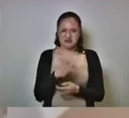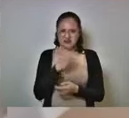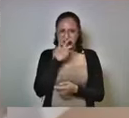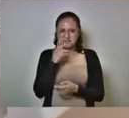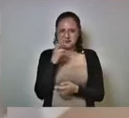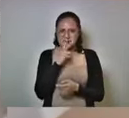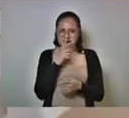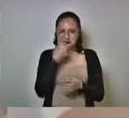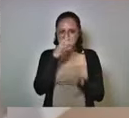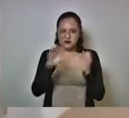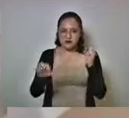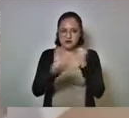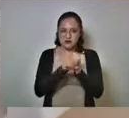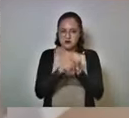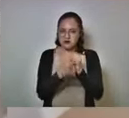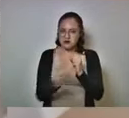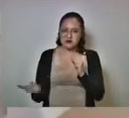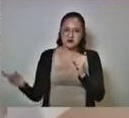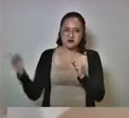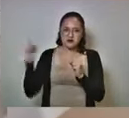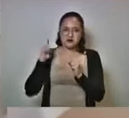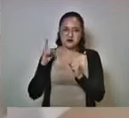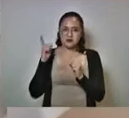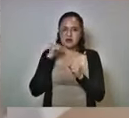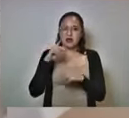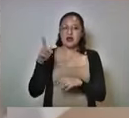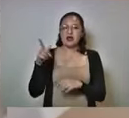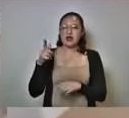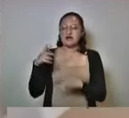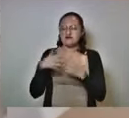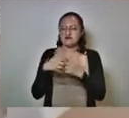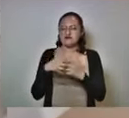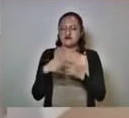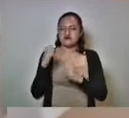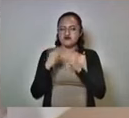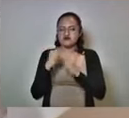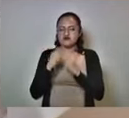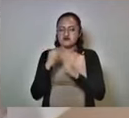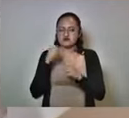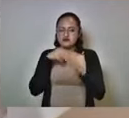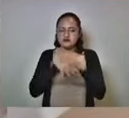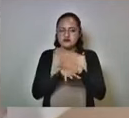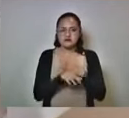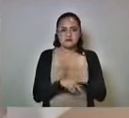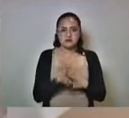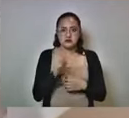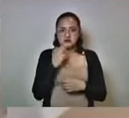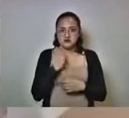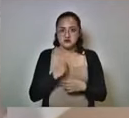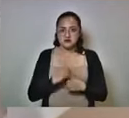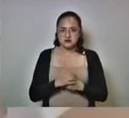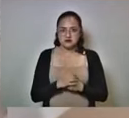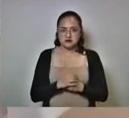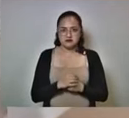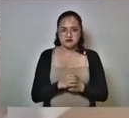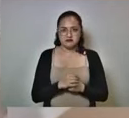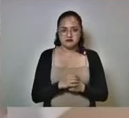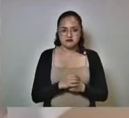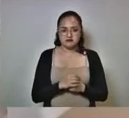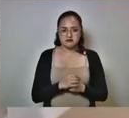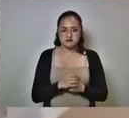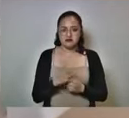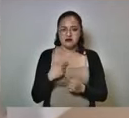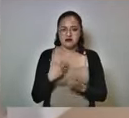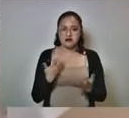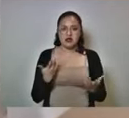ventiladores que fueran de esos, que son de esos que sirven para el entubamiento. Entonces iba a ser